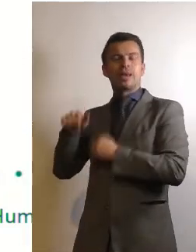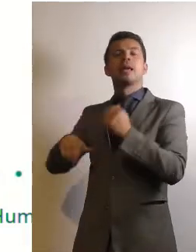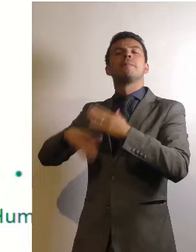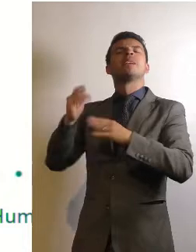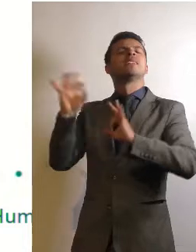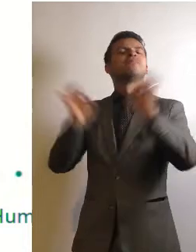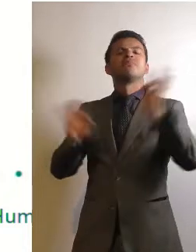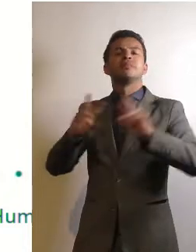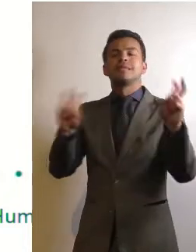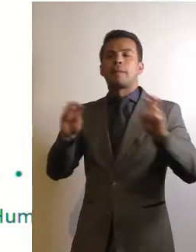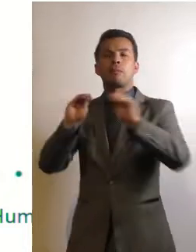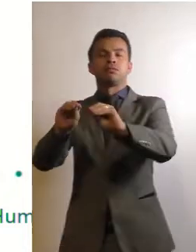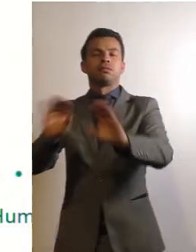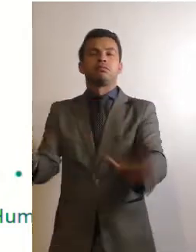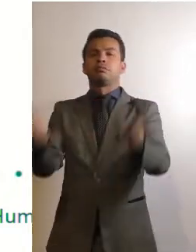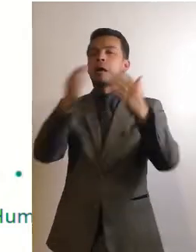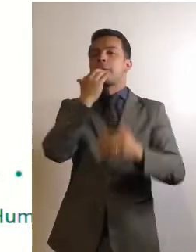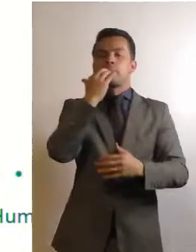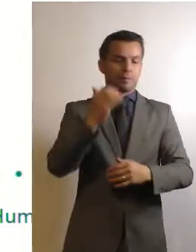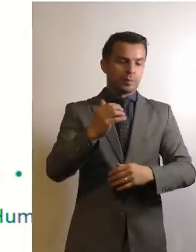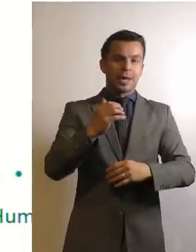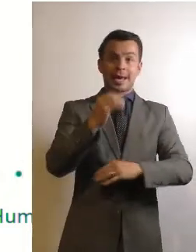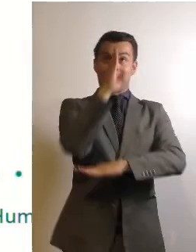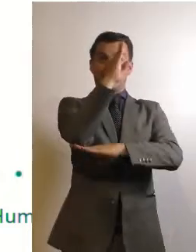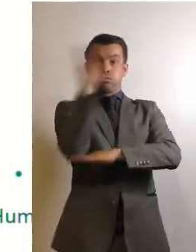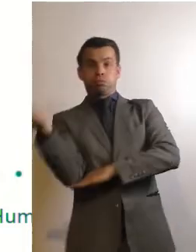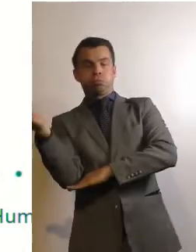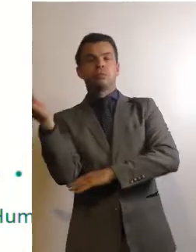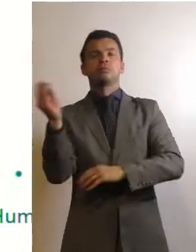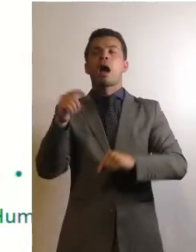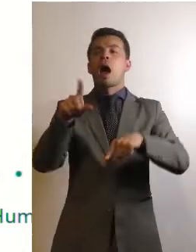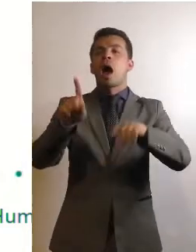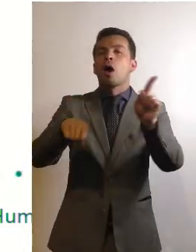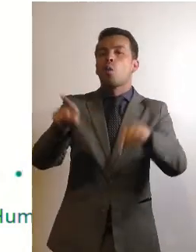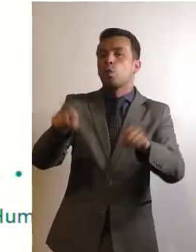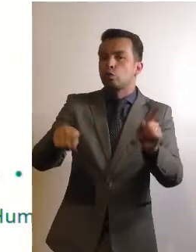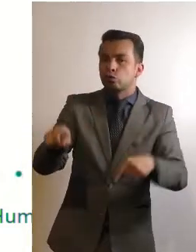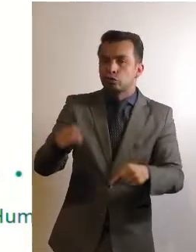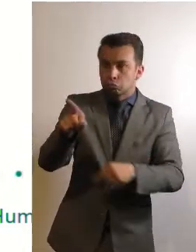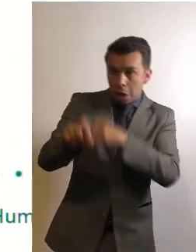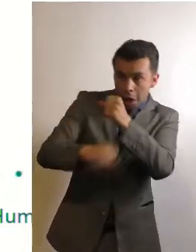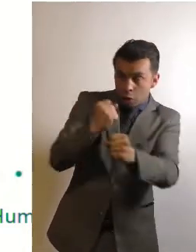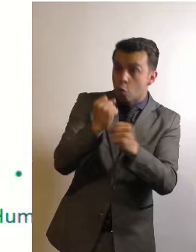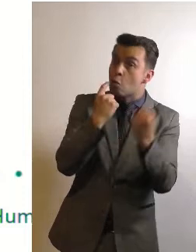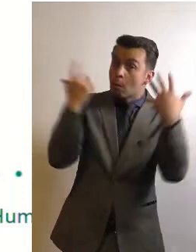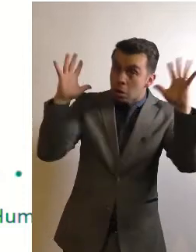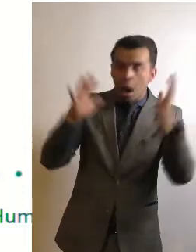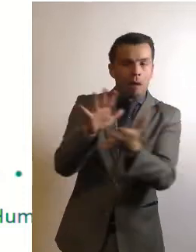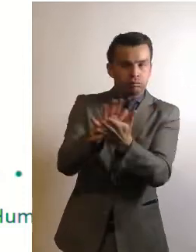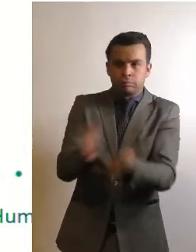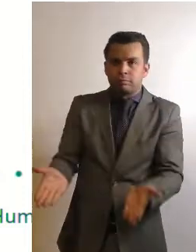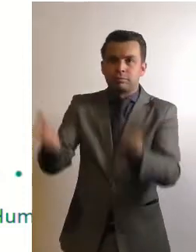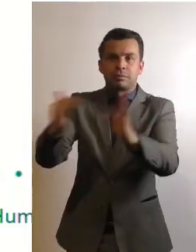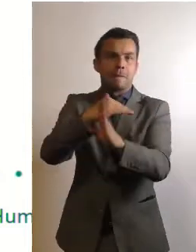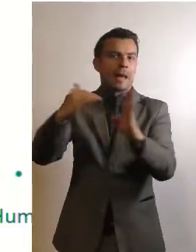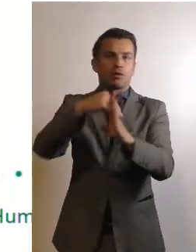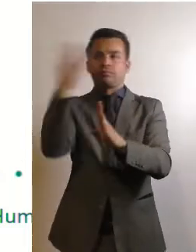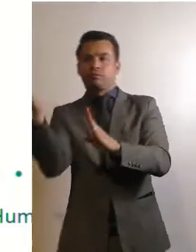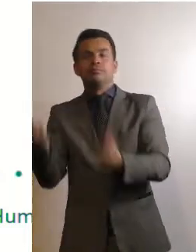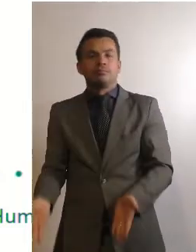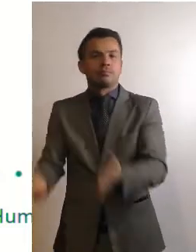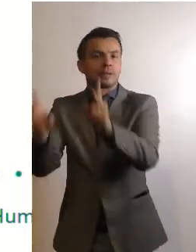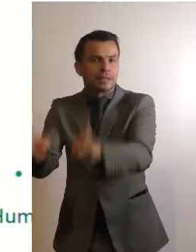con medio día compensatorio para aquellas personas que cumplen años o que se gradúan en estudios